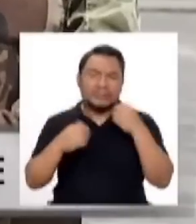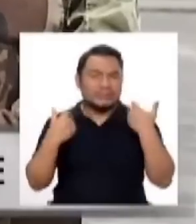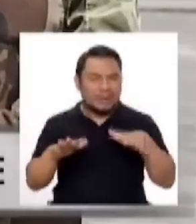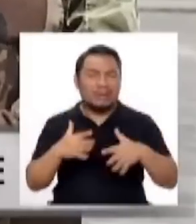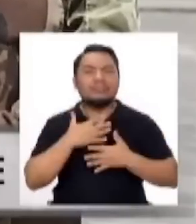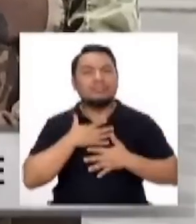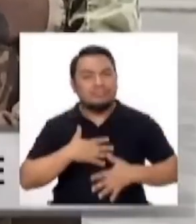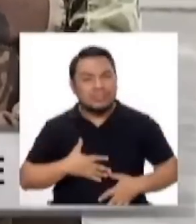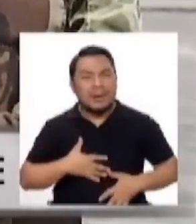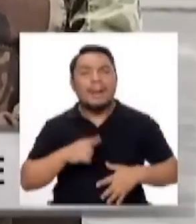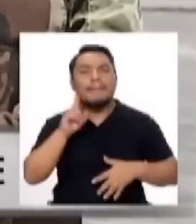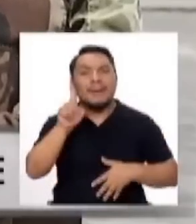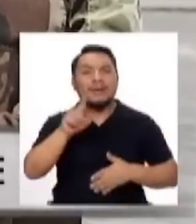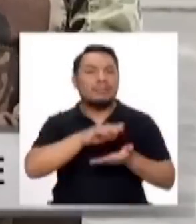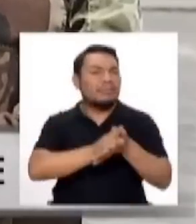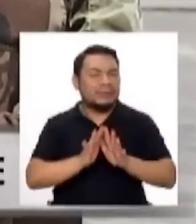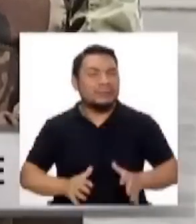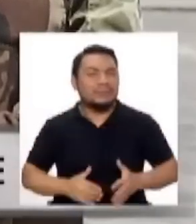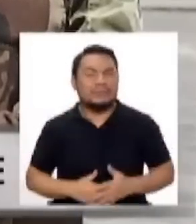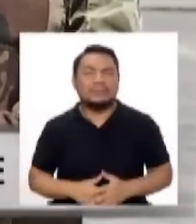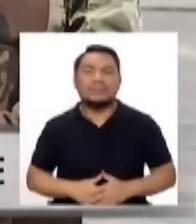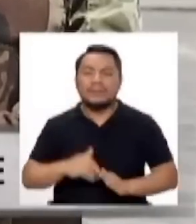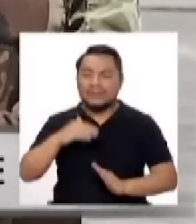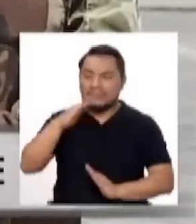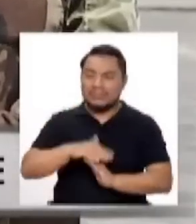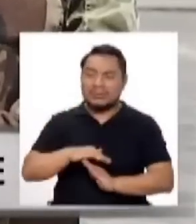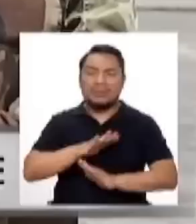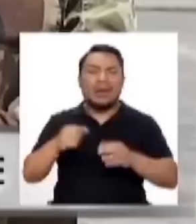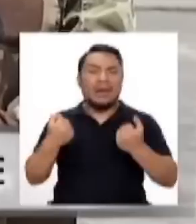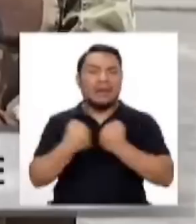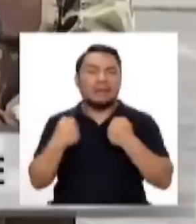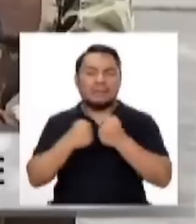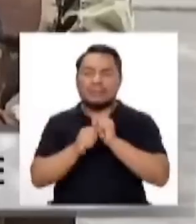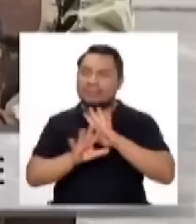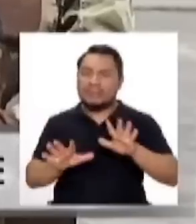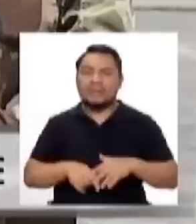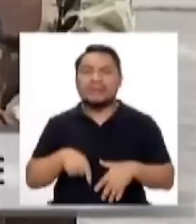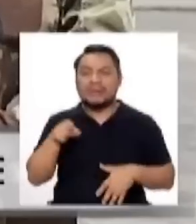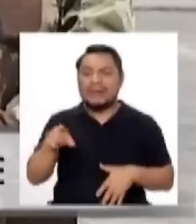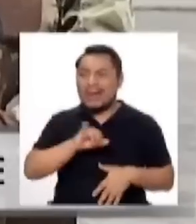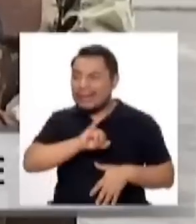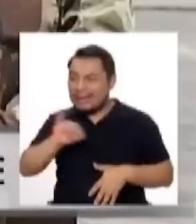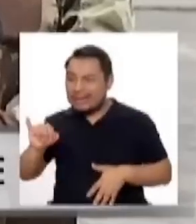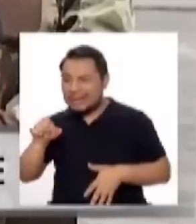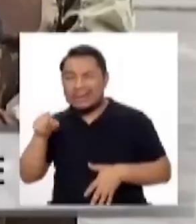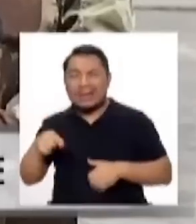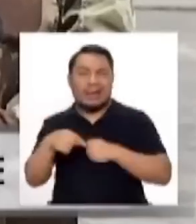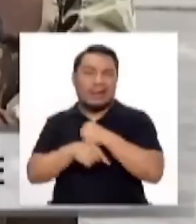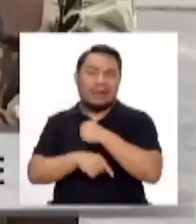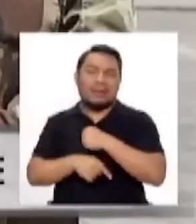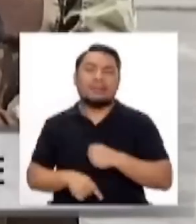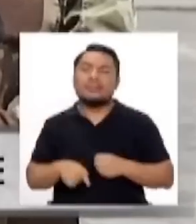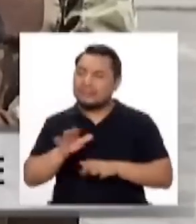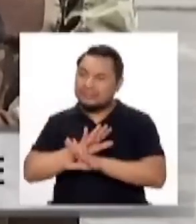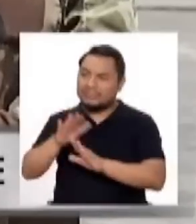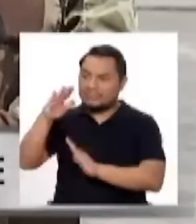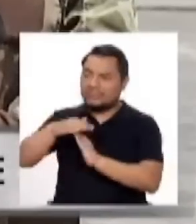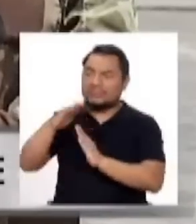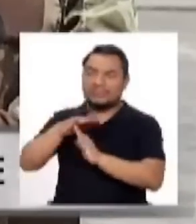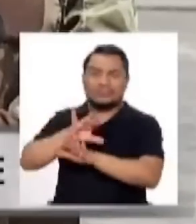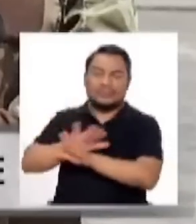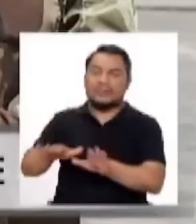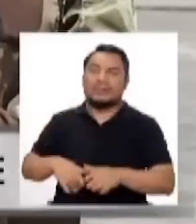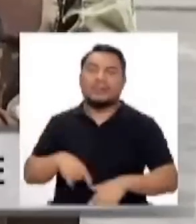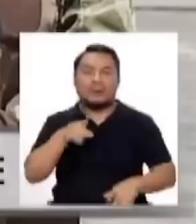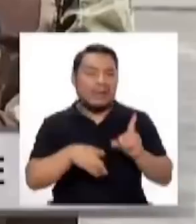pero pacíficamente, y basta de violencia de los dos extremos, de los extremistas de la izquierda, de la